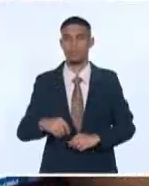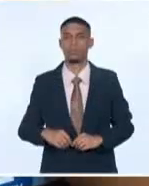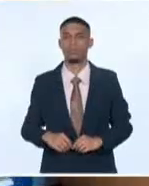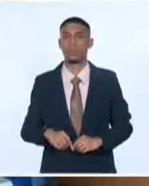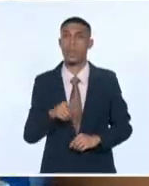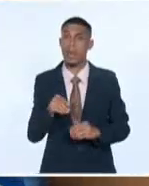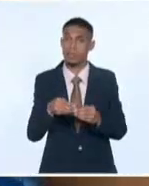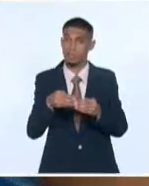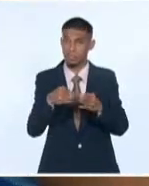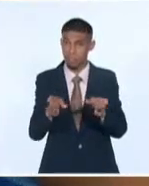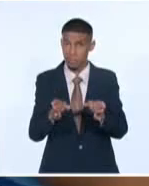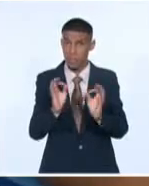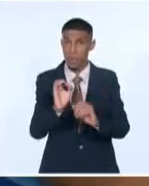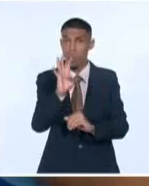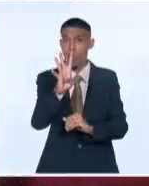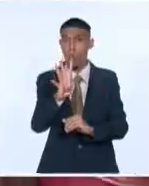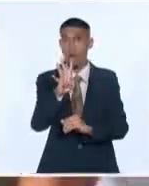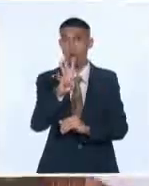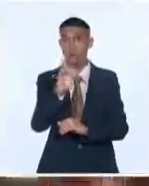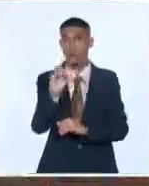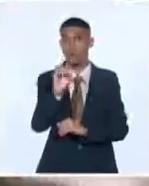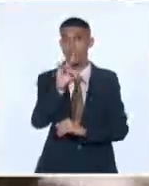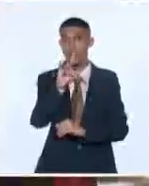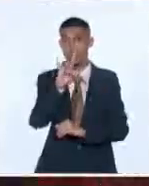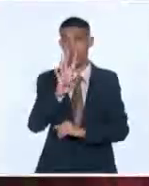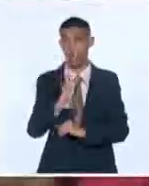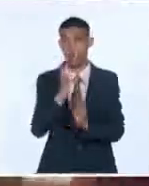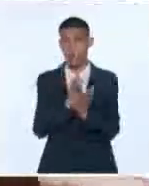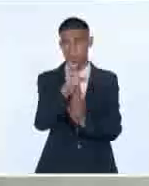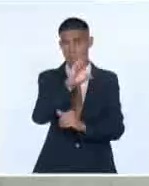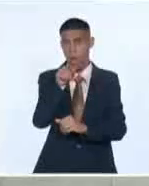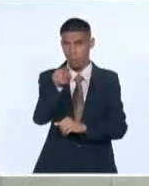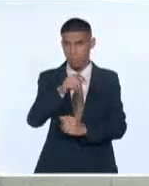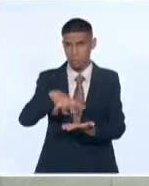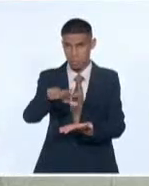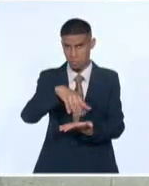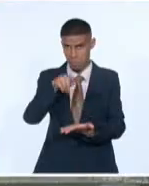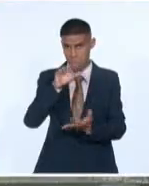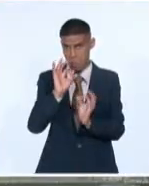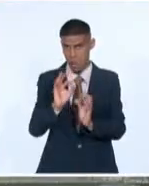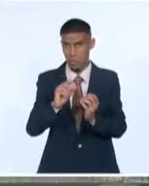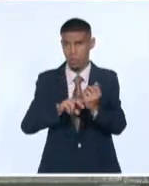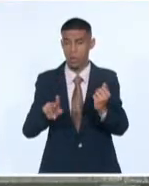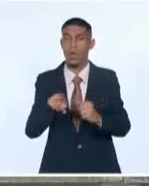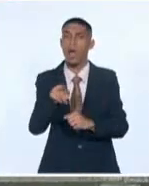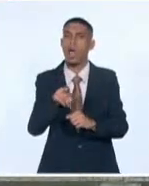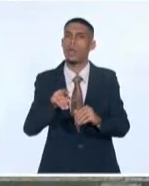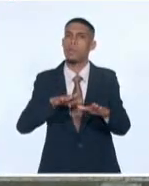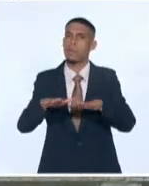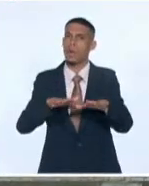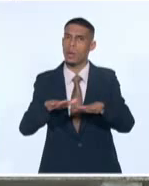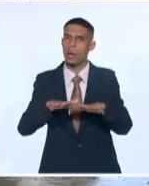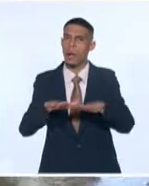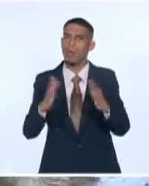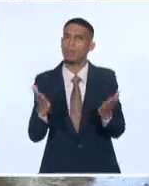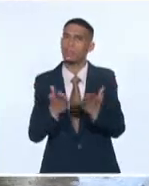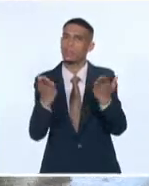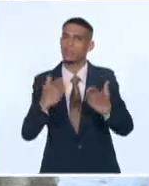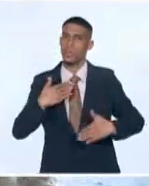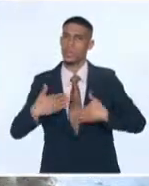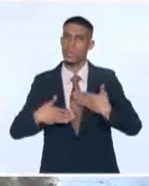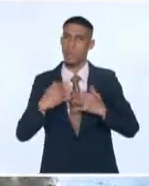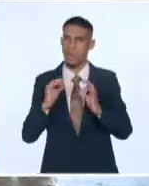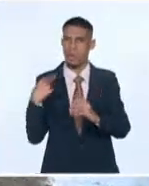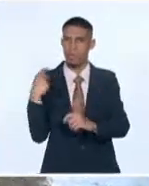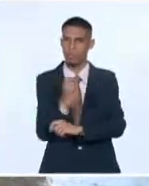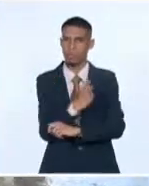sus puertas las 494 escuelas del territorio, en las cuales se crearon las condiciones para el desarrollo de las actividades docentes en